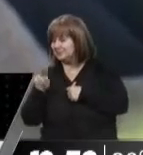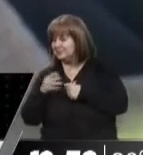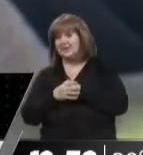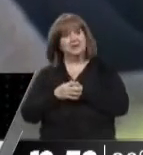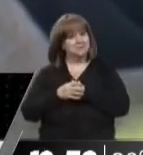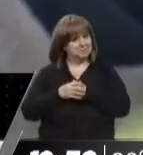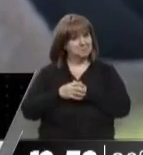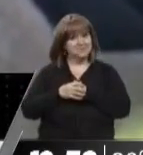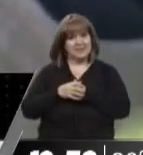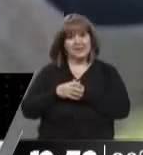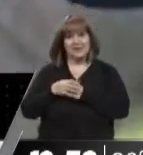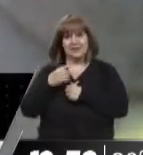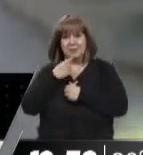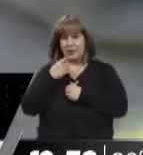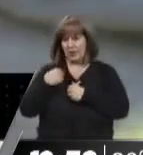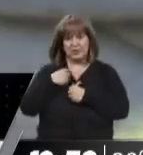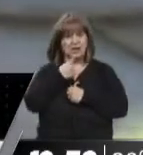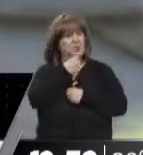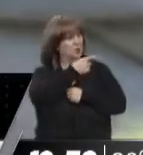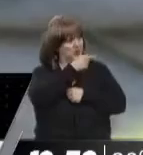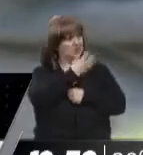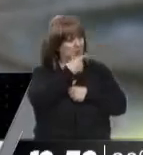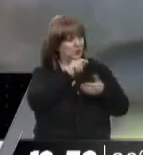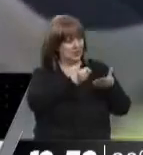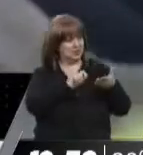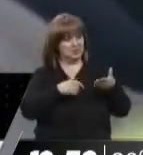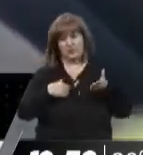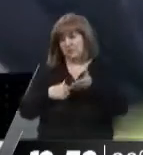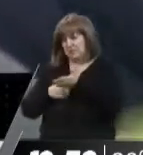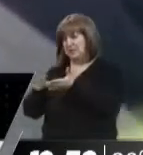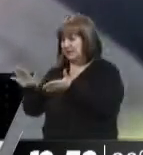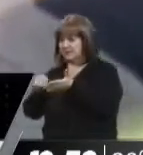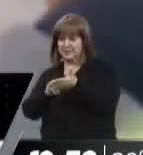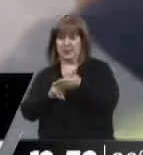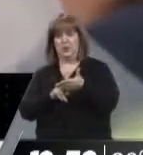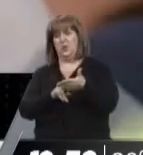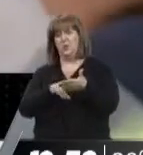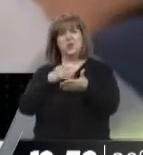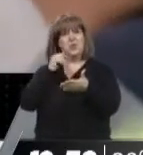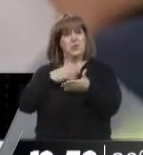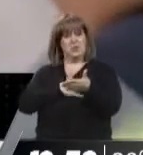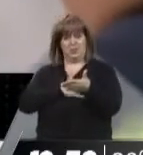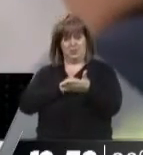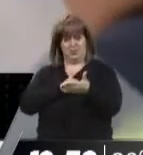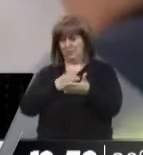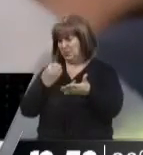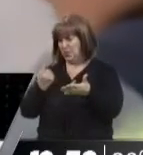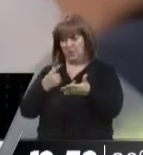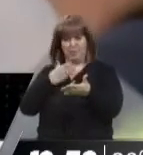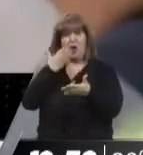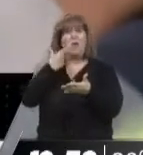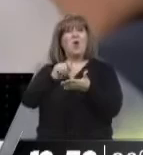que él me decía, ¿te parece bien esta frase? Y yo le decía, mi amor, si sos un